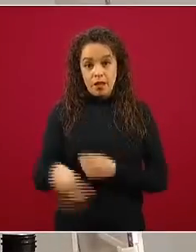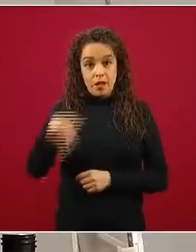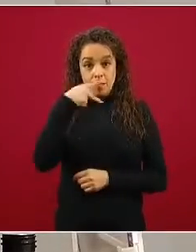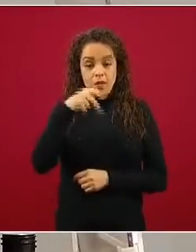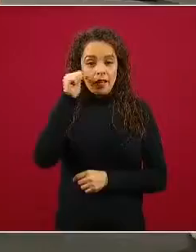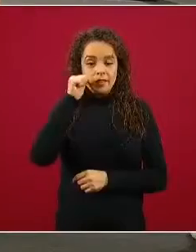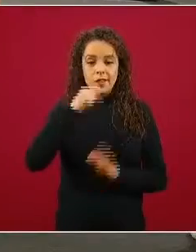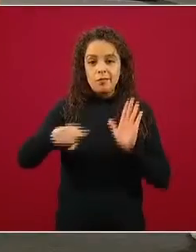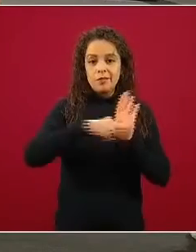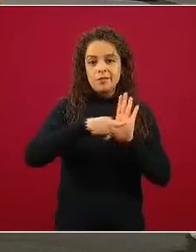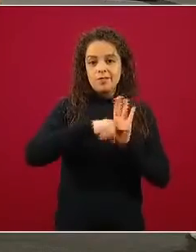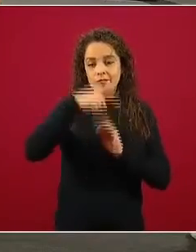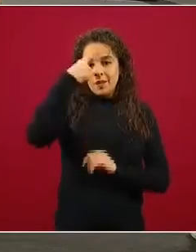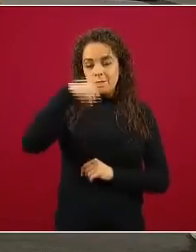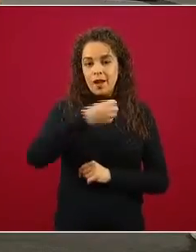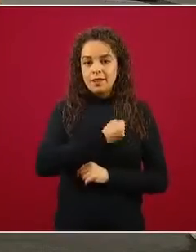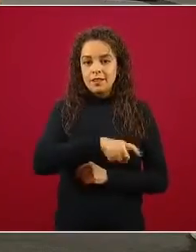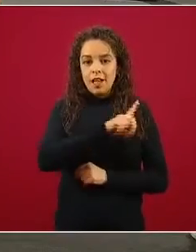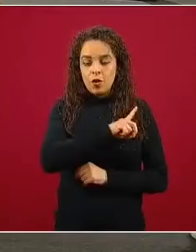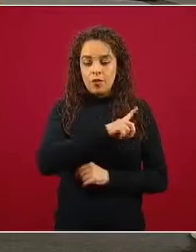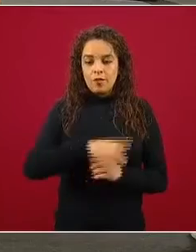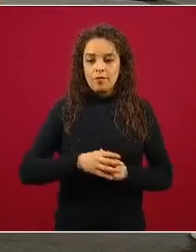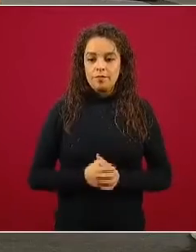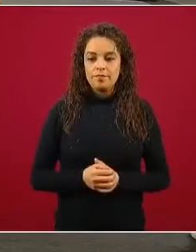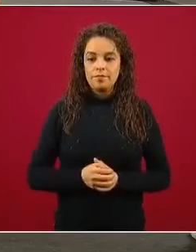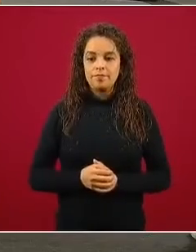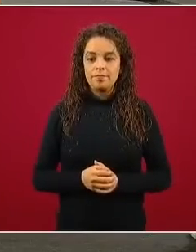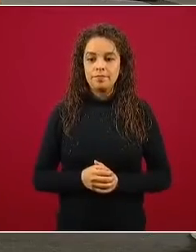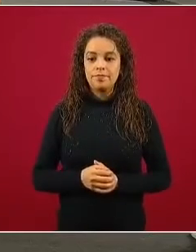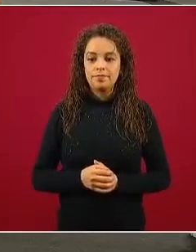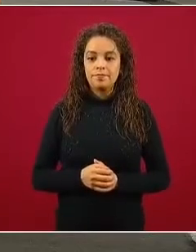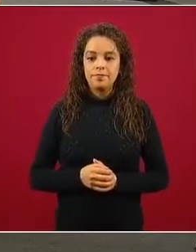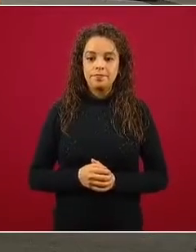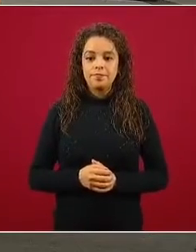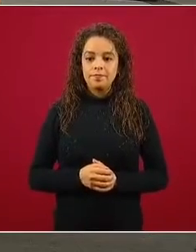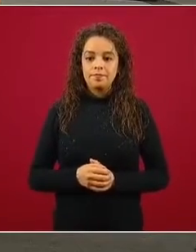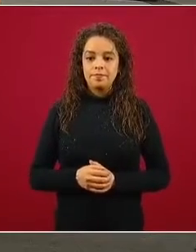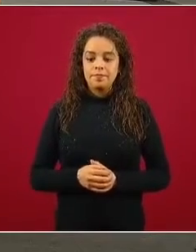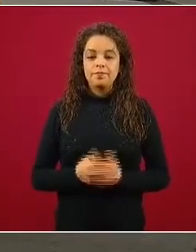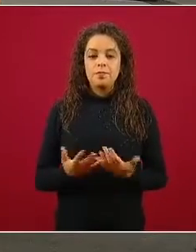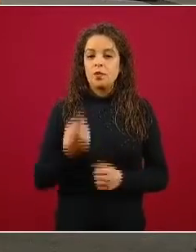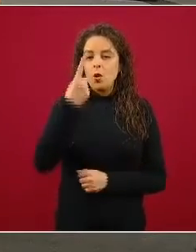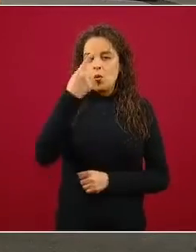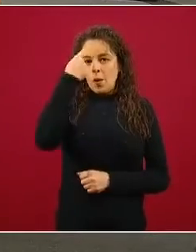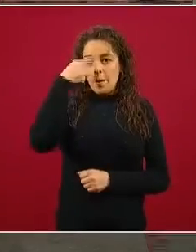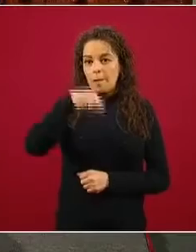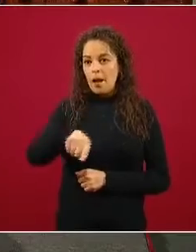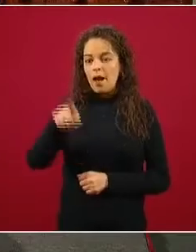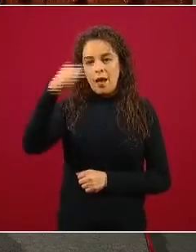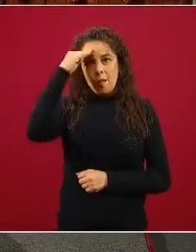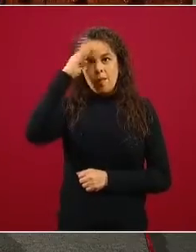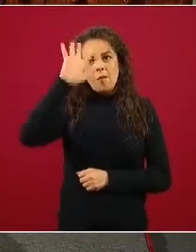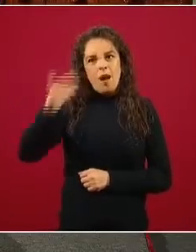salud. Nada más, solo para que no se vayan con un dato equivocado, se han dado